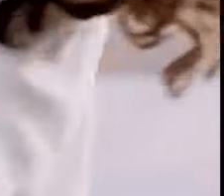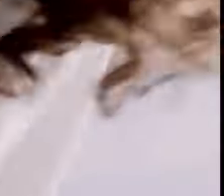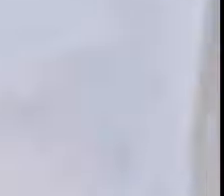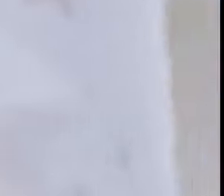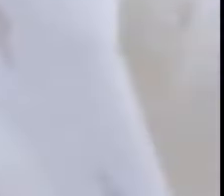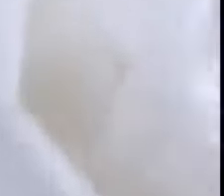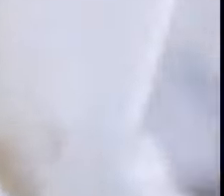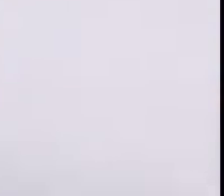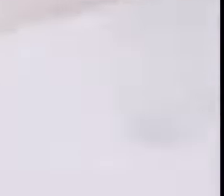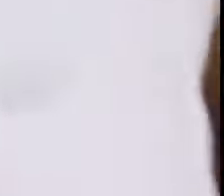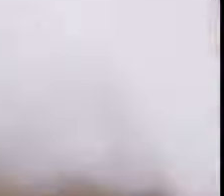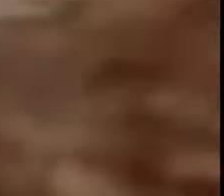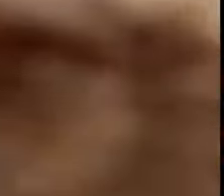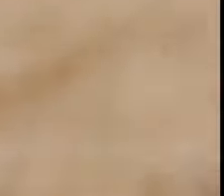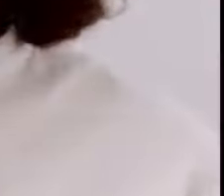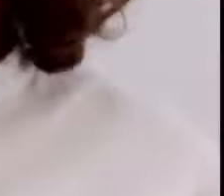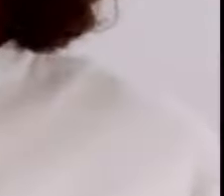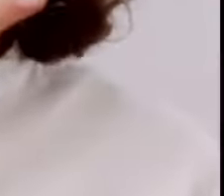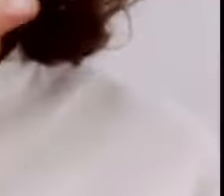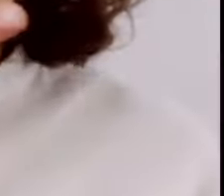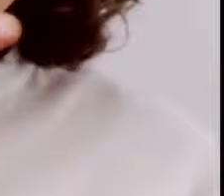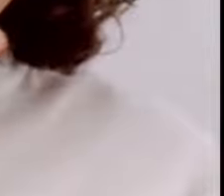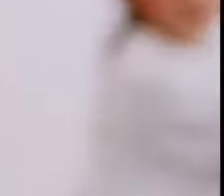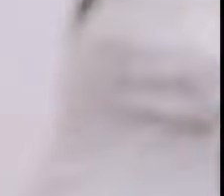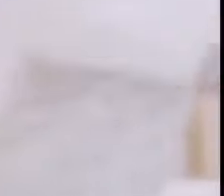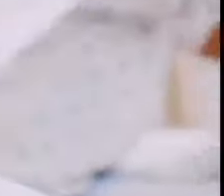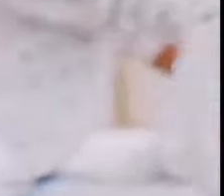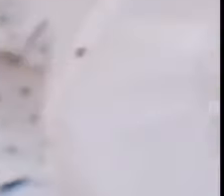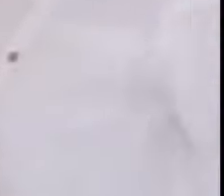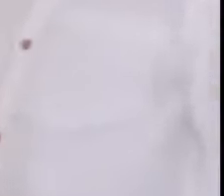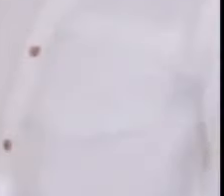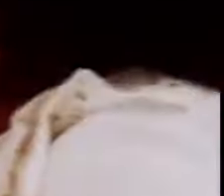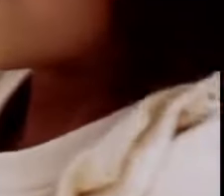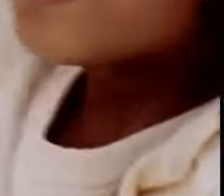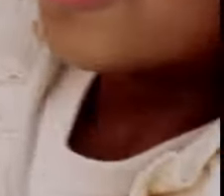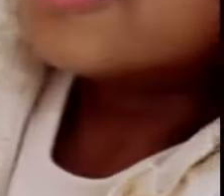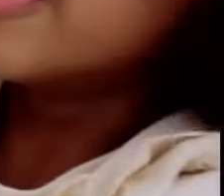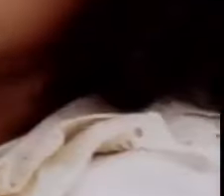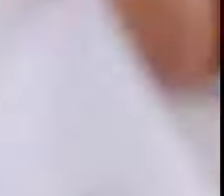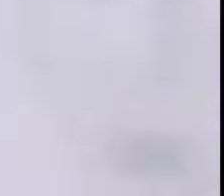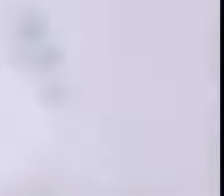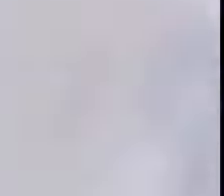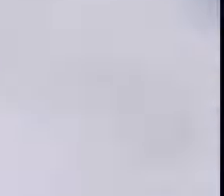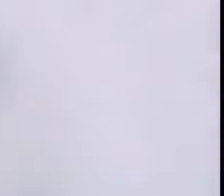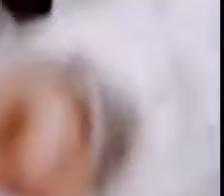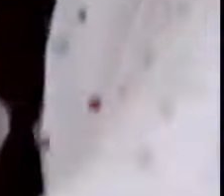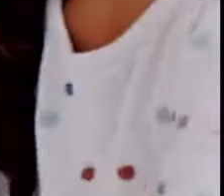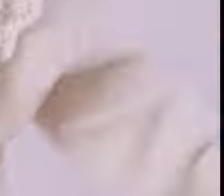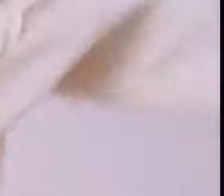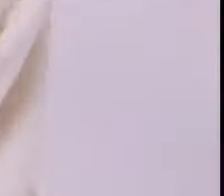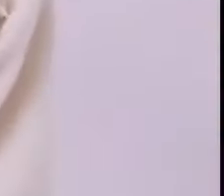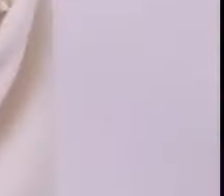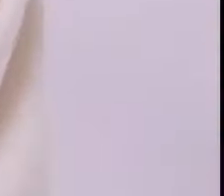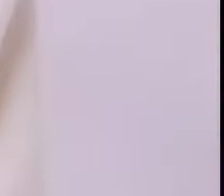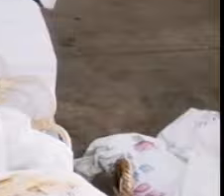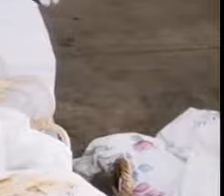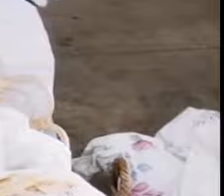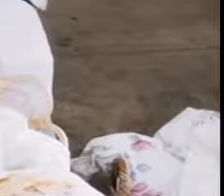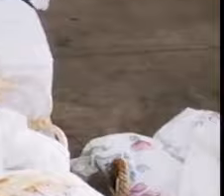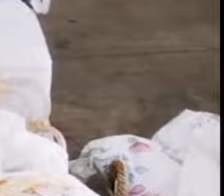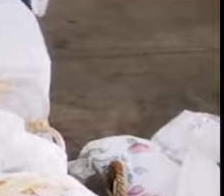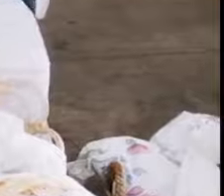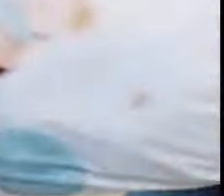haces? Cojines y cubre plumas. ¿Ahora es una cama tu pinta? Sí, sí,